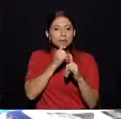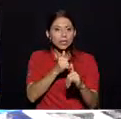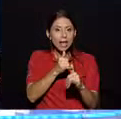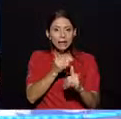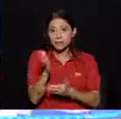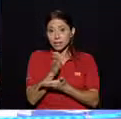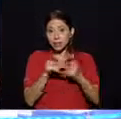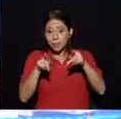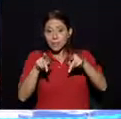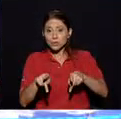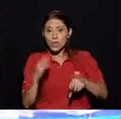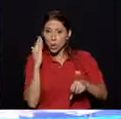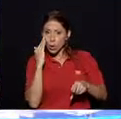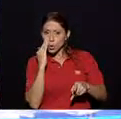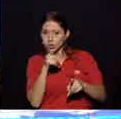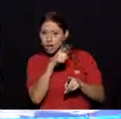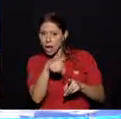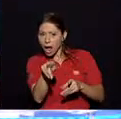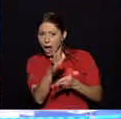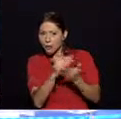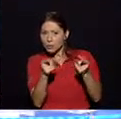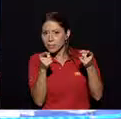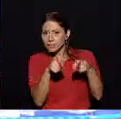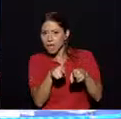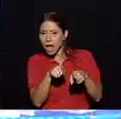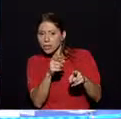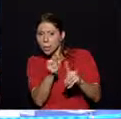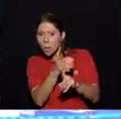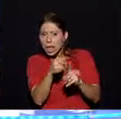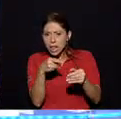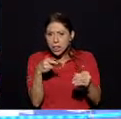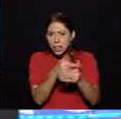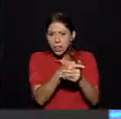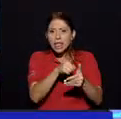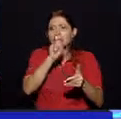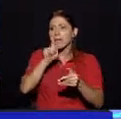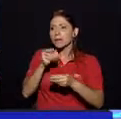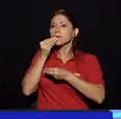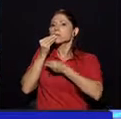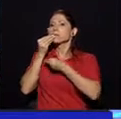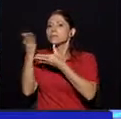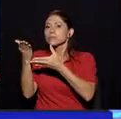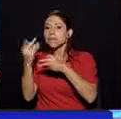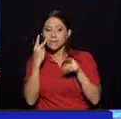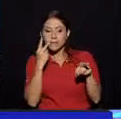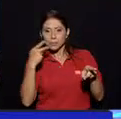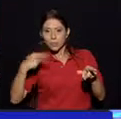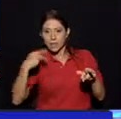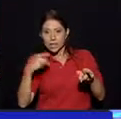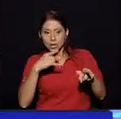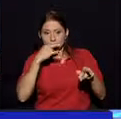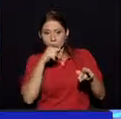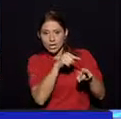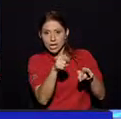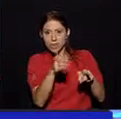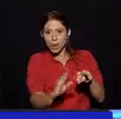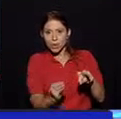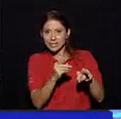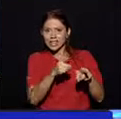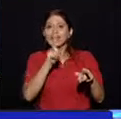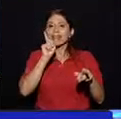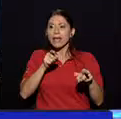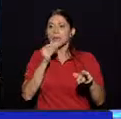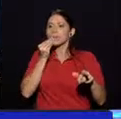un adolescente, pero el tema es que no ganamos nada insistiendo en la denuncia, sino que